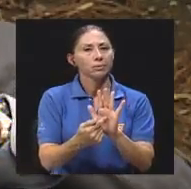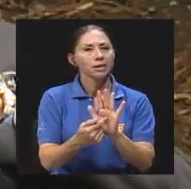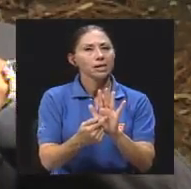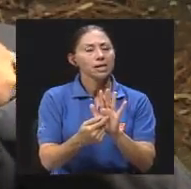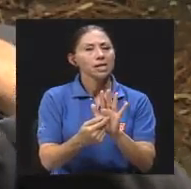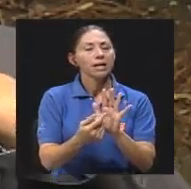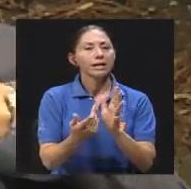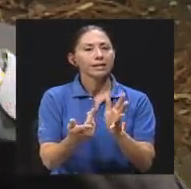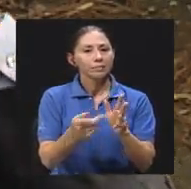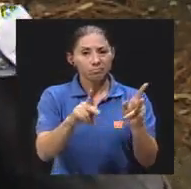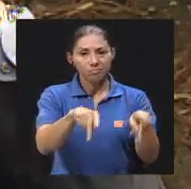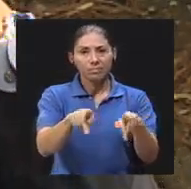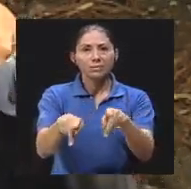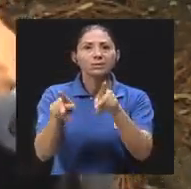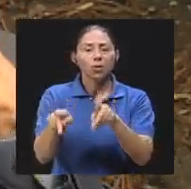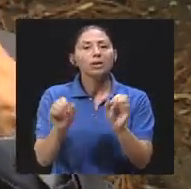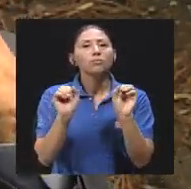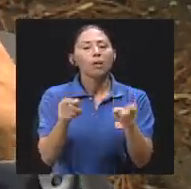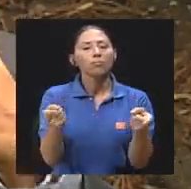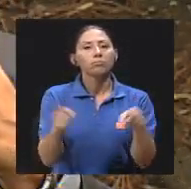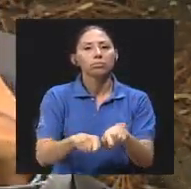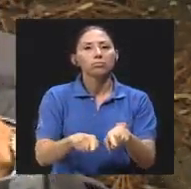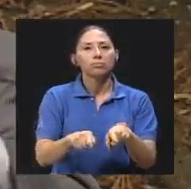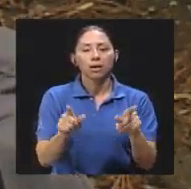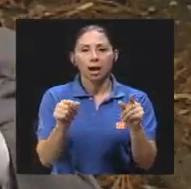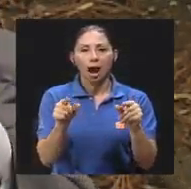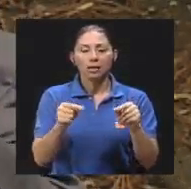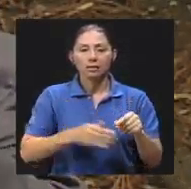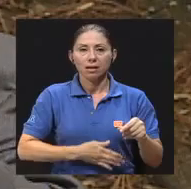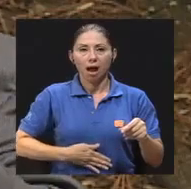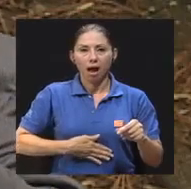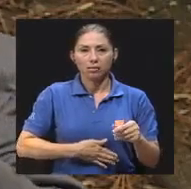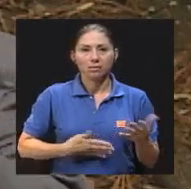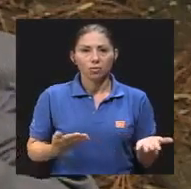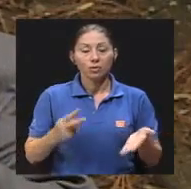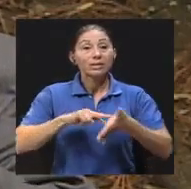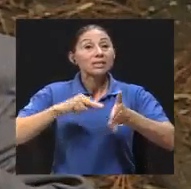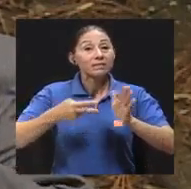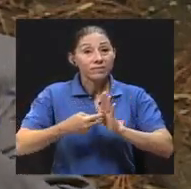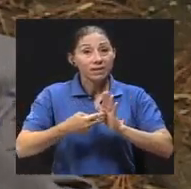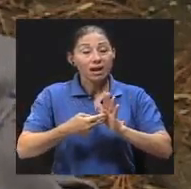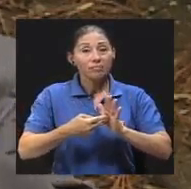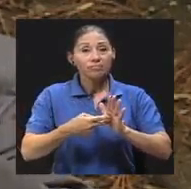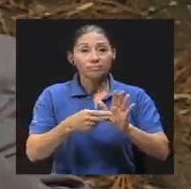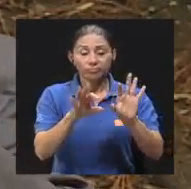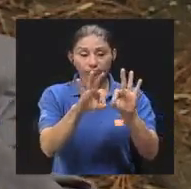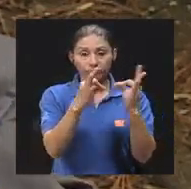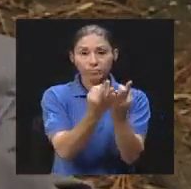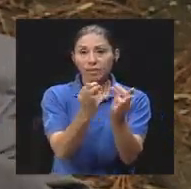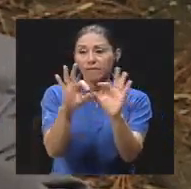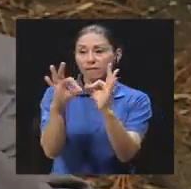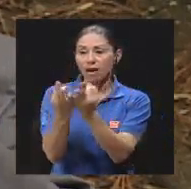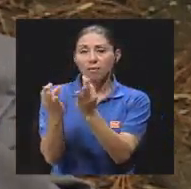una marcada distensión para llegar a tener cáncer gástrico en la población. Es decir, las familias lo